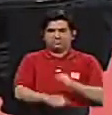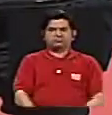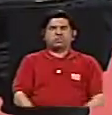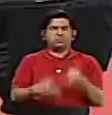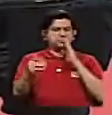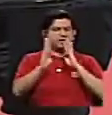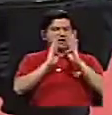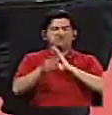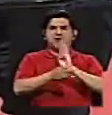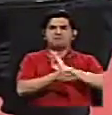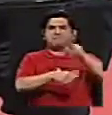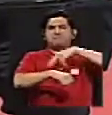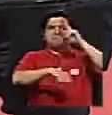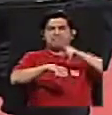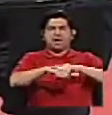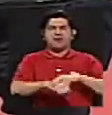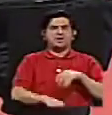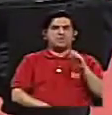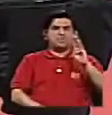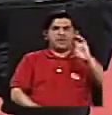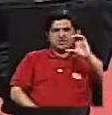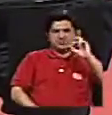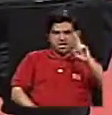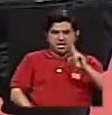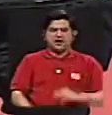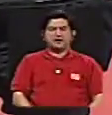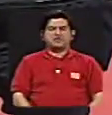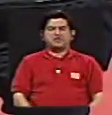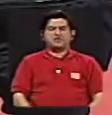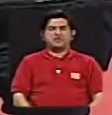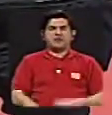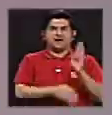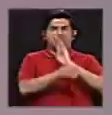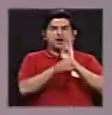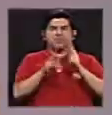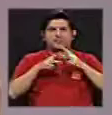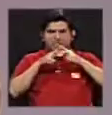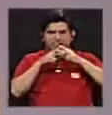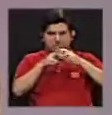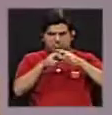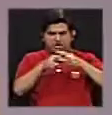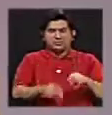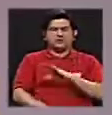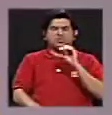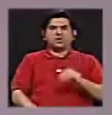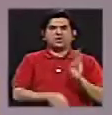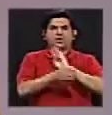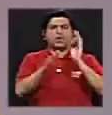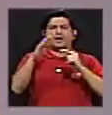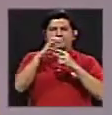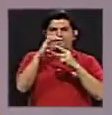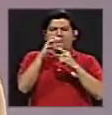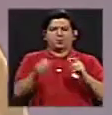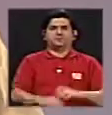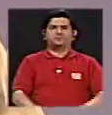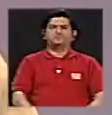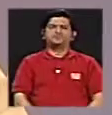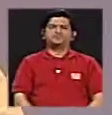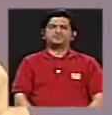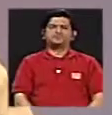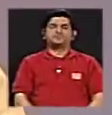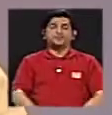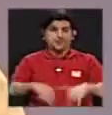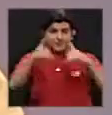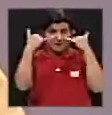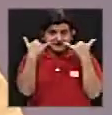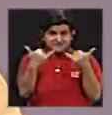con el Banco Nacional, con el Banco Costa Rica, con el Banco Crédito Agrícola y el Popular. Entonces, una